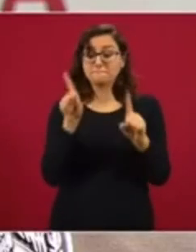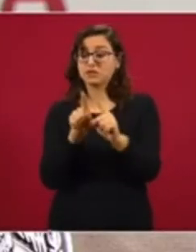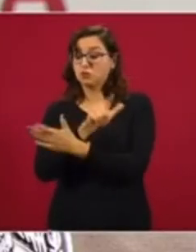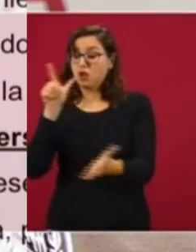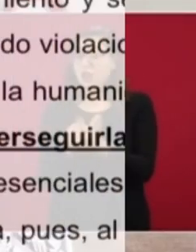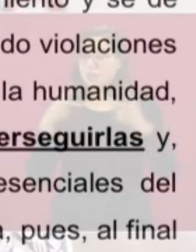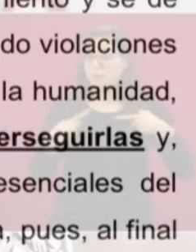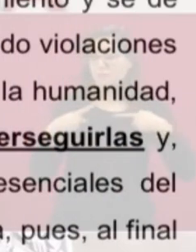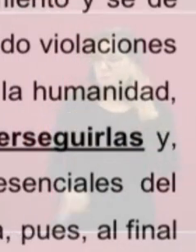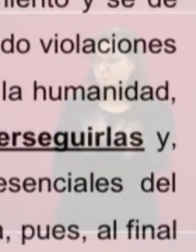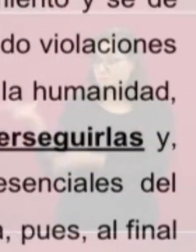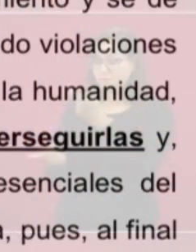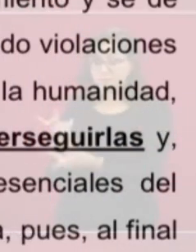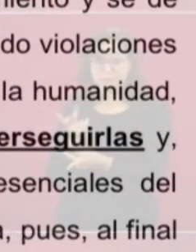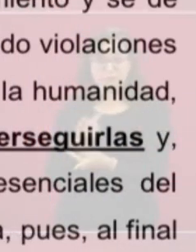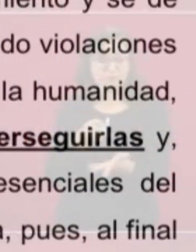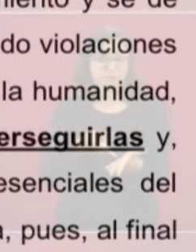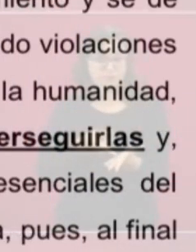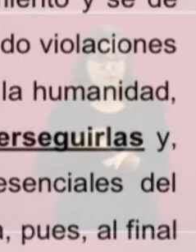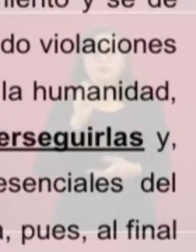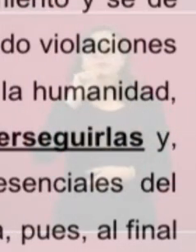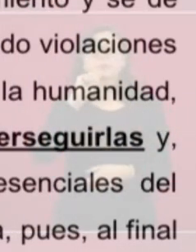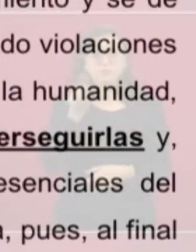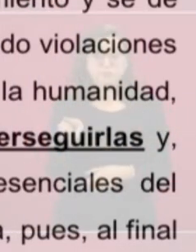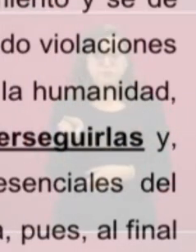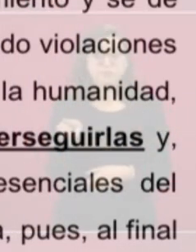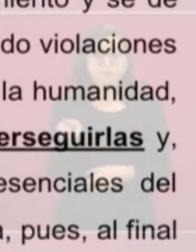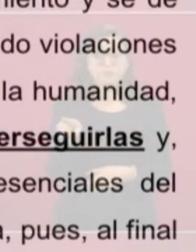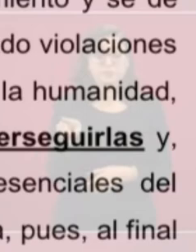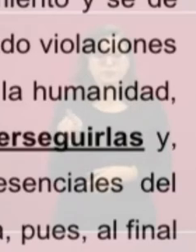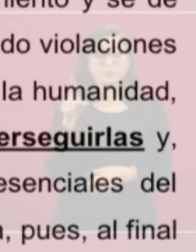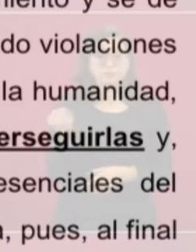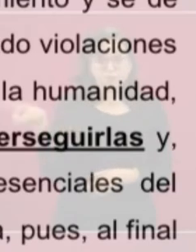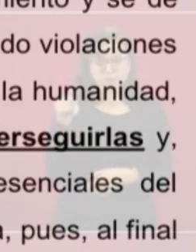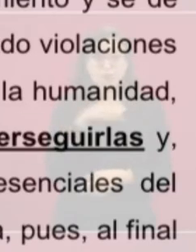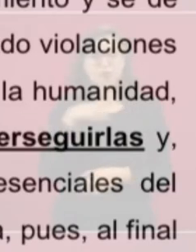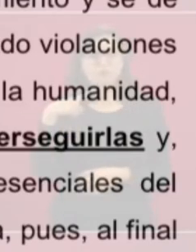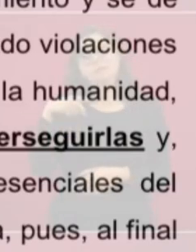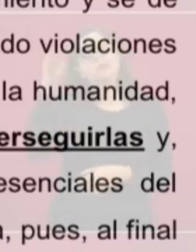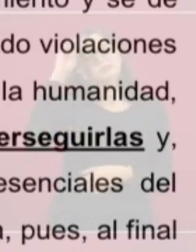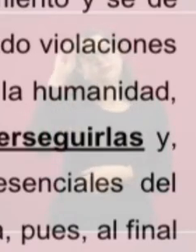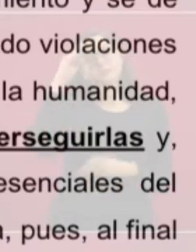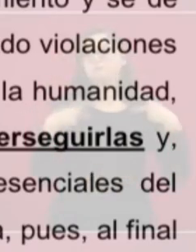consulta ciudadana, que también tomen en cuenta